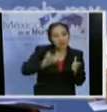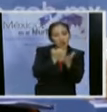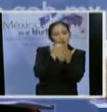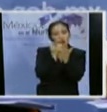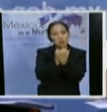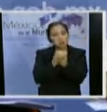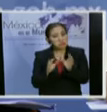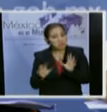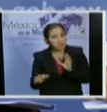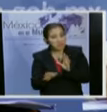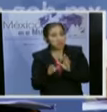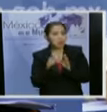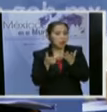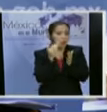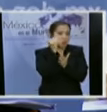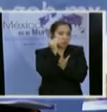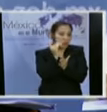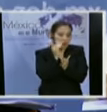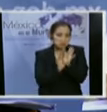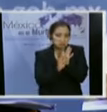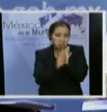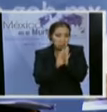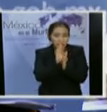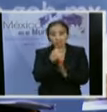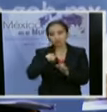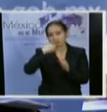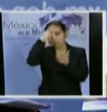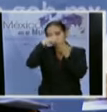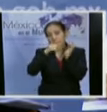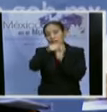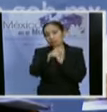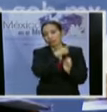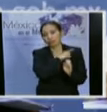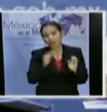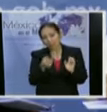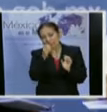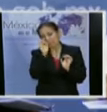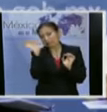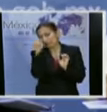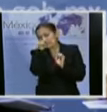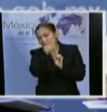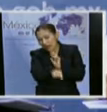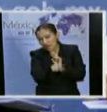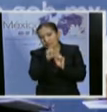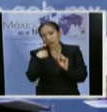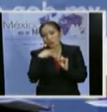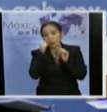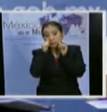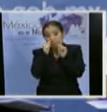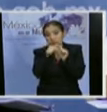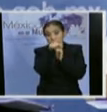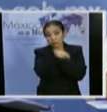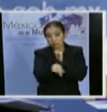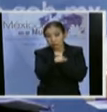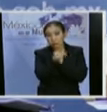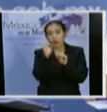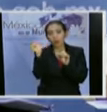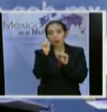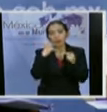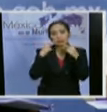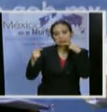económico son mínimos, y por lo tanto creemos que eso debe de ser un factor, digamos, que se debe de considerar a la